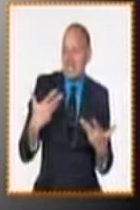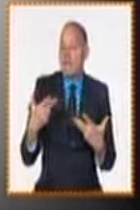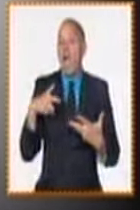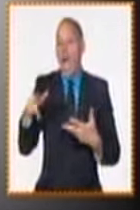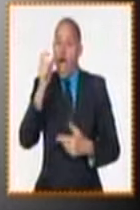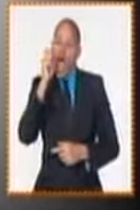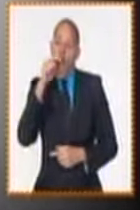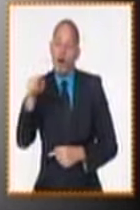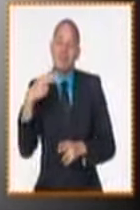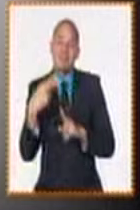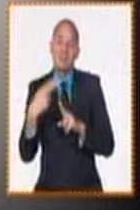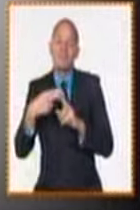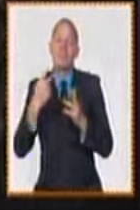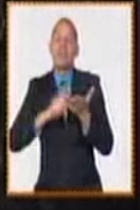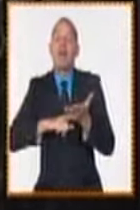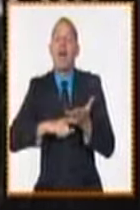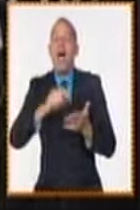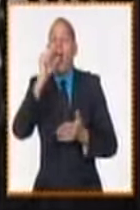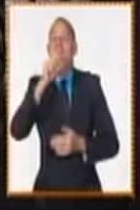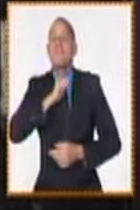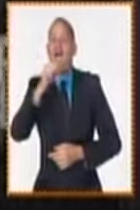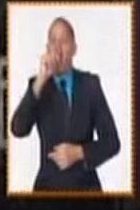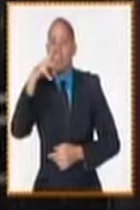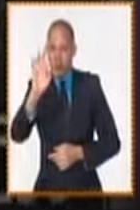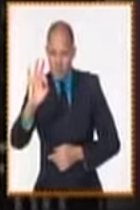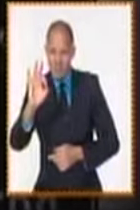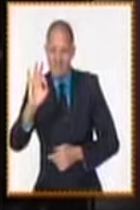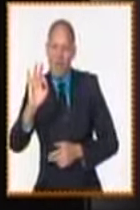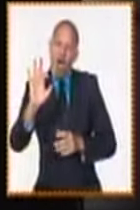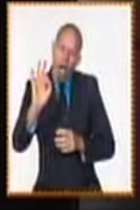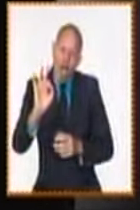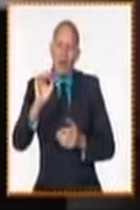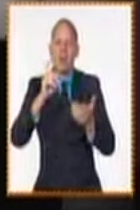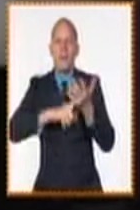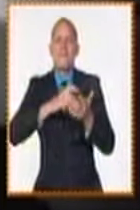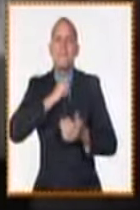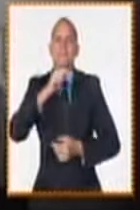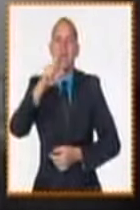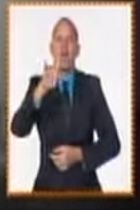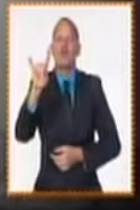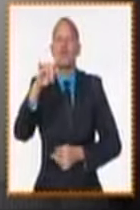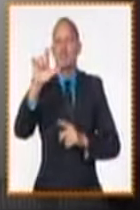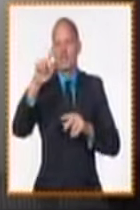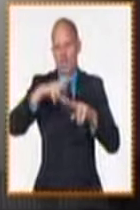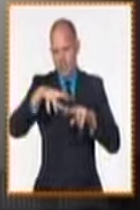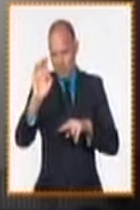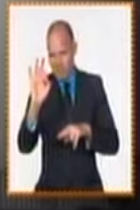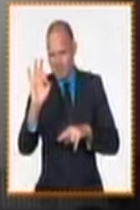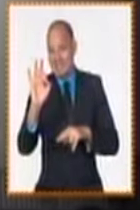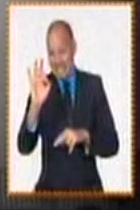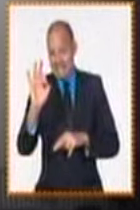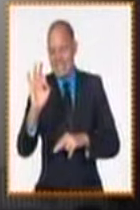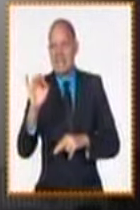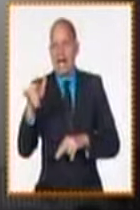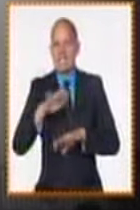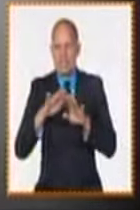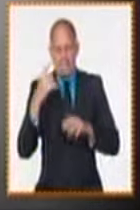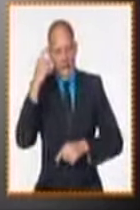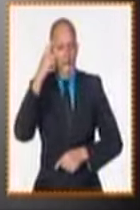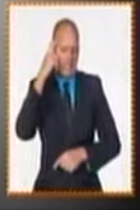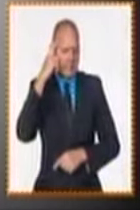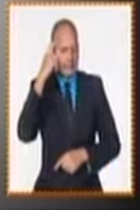marca esa tradición de los bayameses, de los cubanos, de llegar a Bayamo y